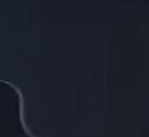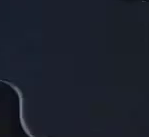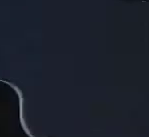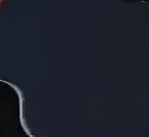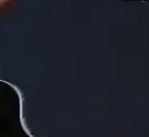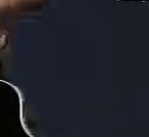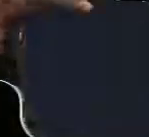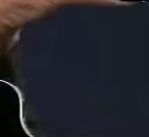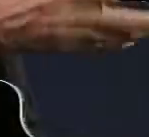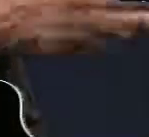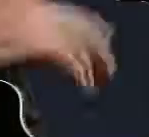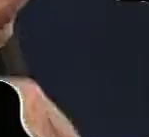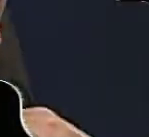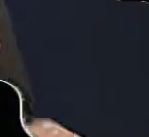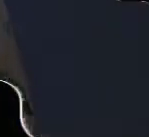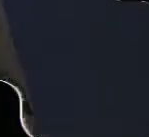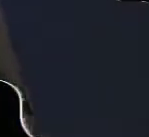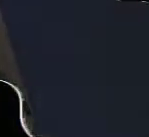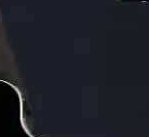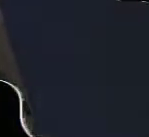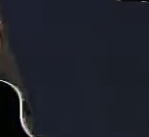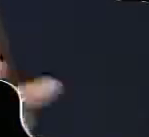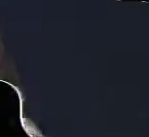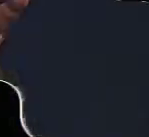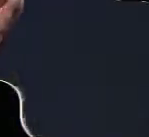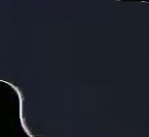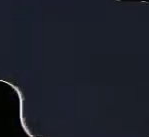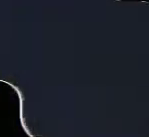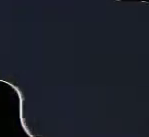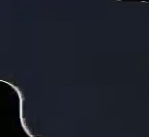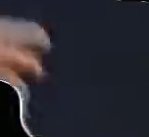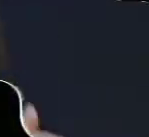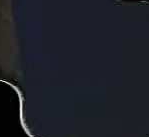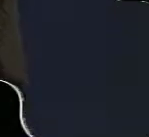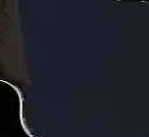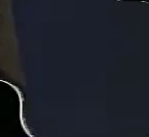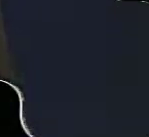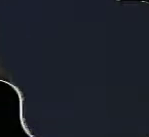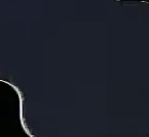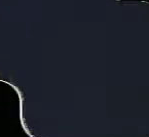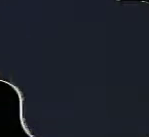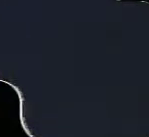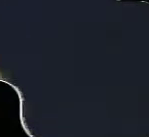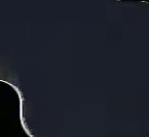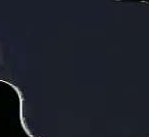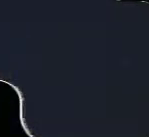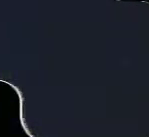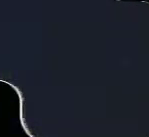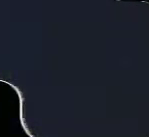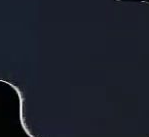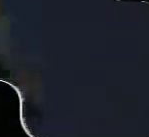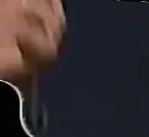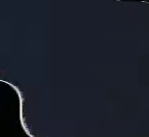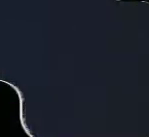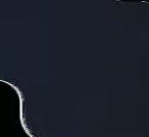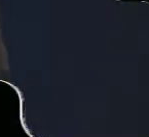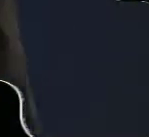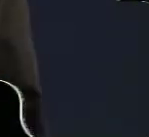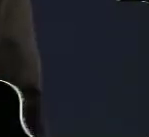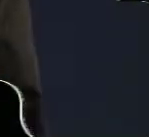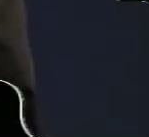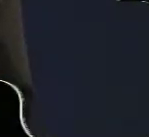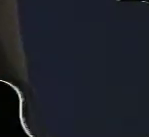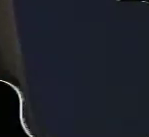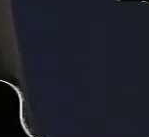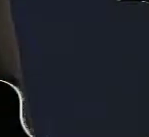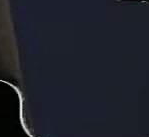Yo no estoy muy de acuerdo con lo de Carlos y hoy en día, después de muchos años de teatro, en sí, cuando que uno deja la personalidad para entrar.